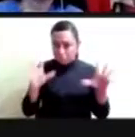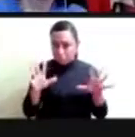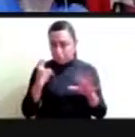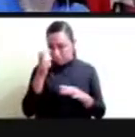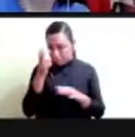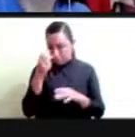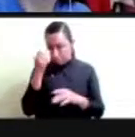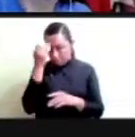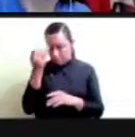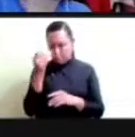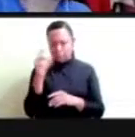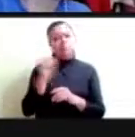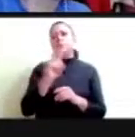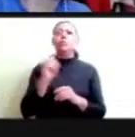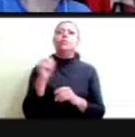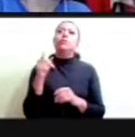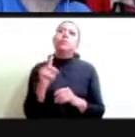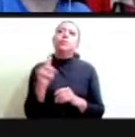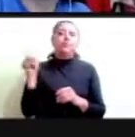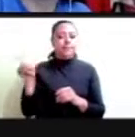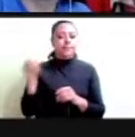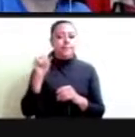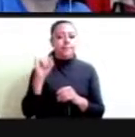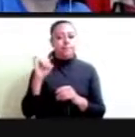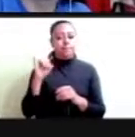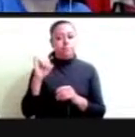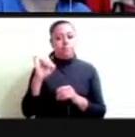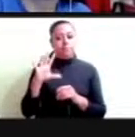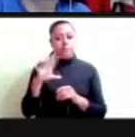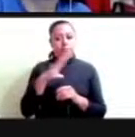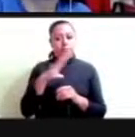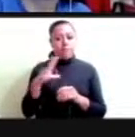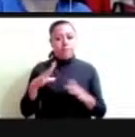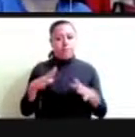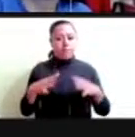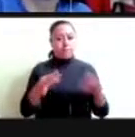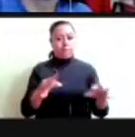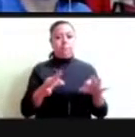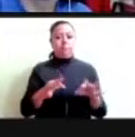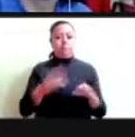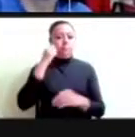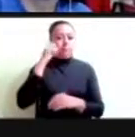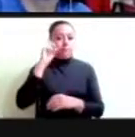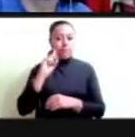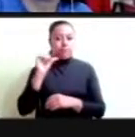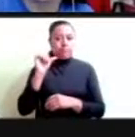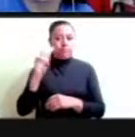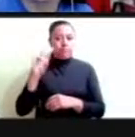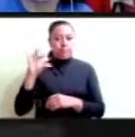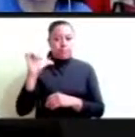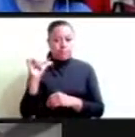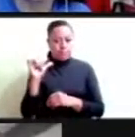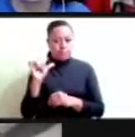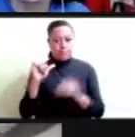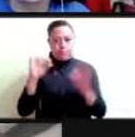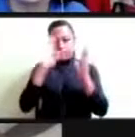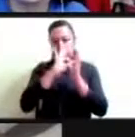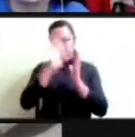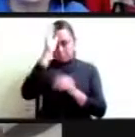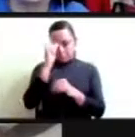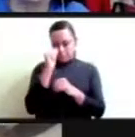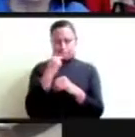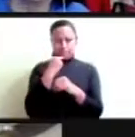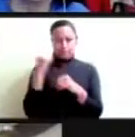tenía su fundamento la diputada Marta Ávila, en el sentido de que los puntos de acuerdo de urgente y de